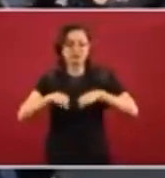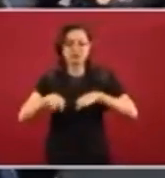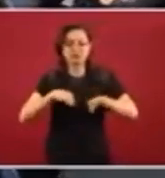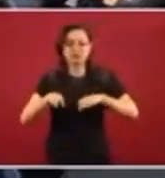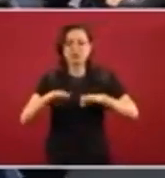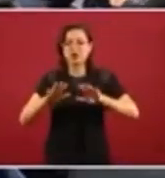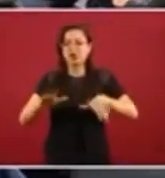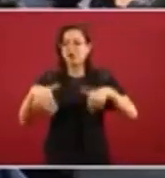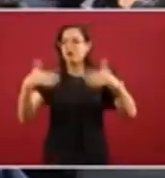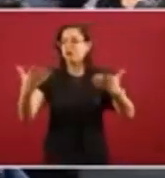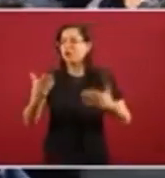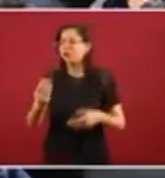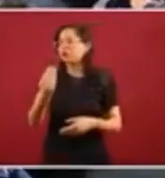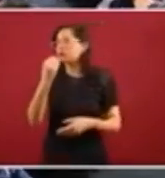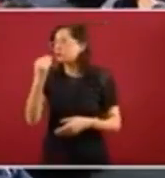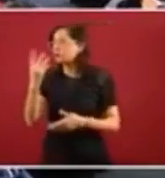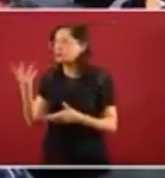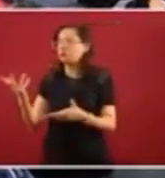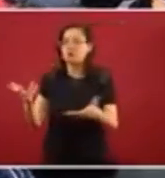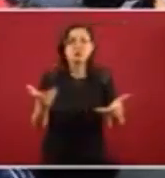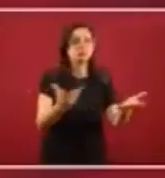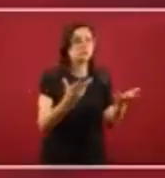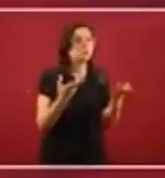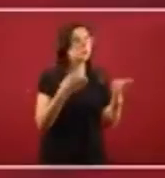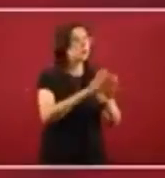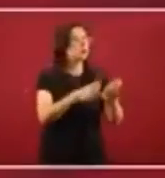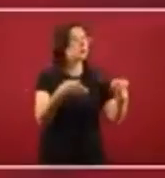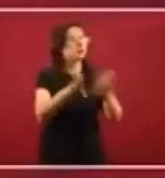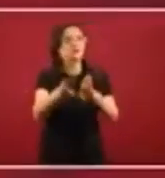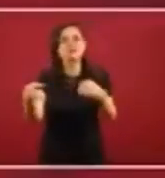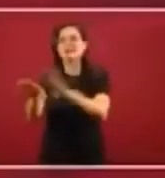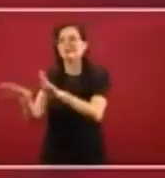de salir a comer o desayunar y no encontramos dónde.